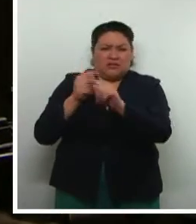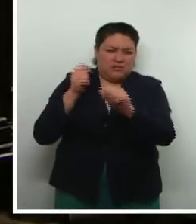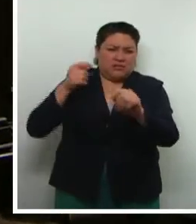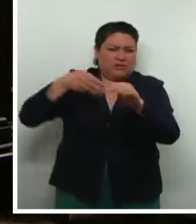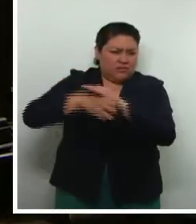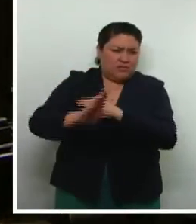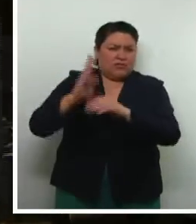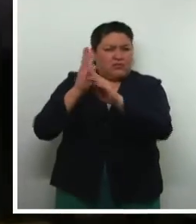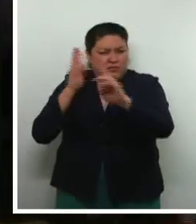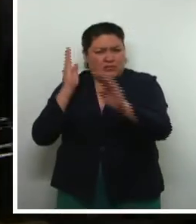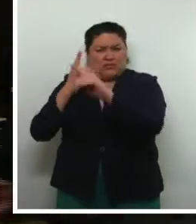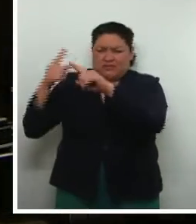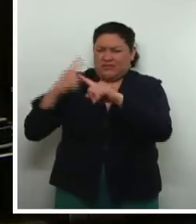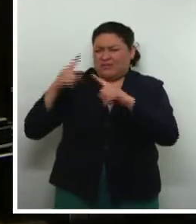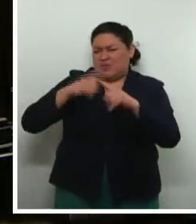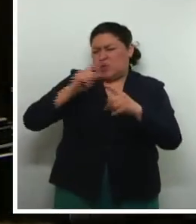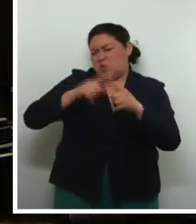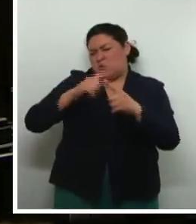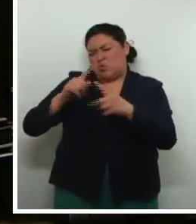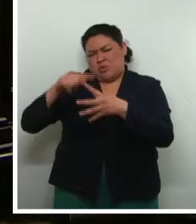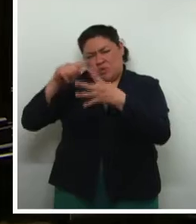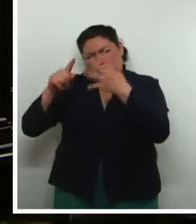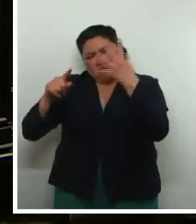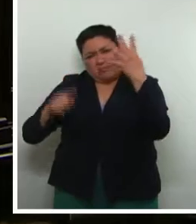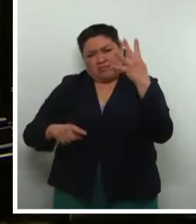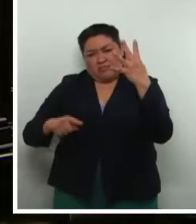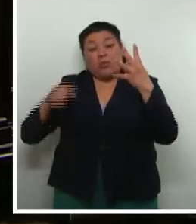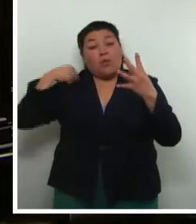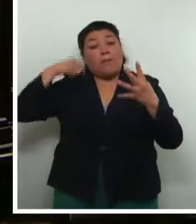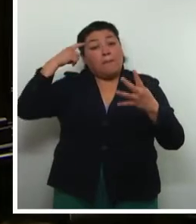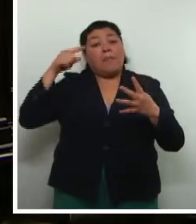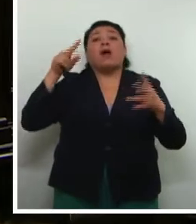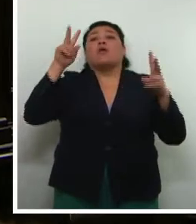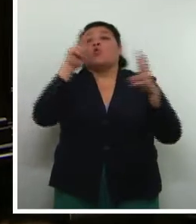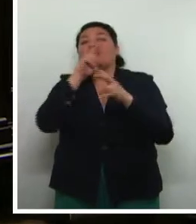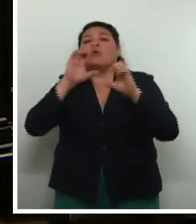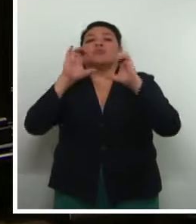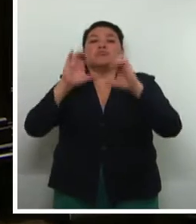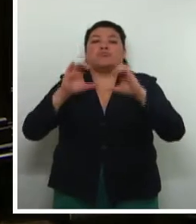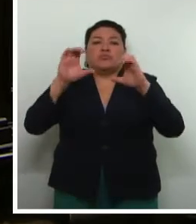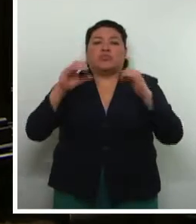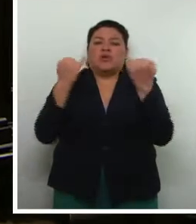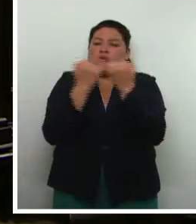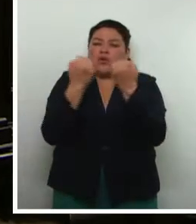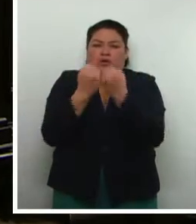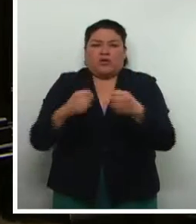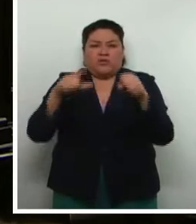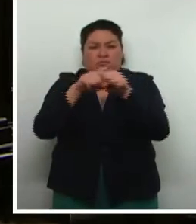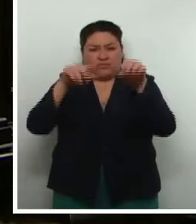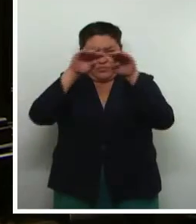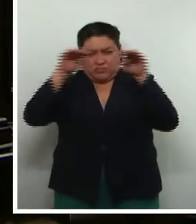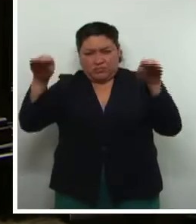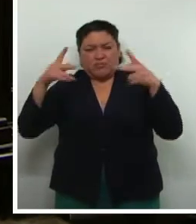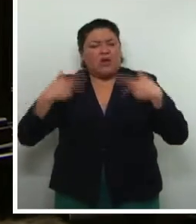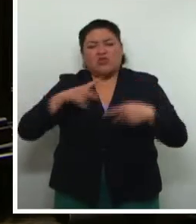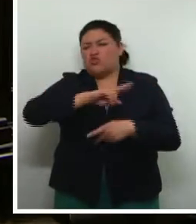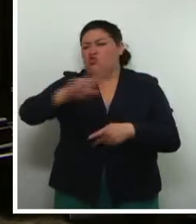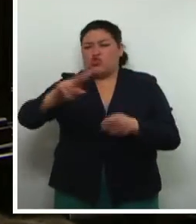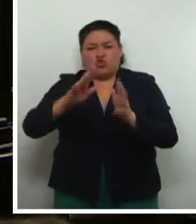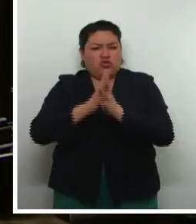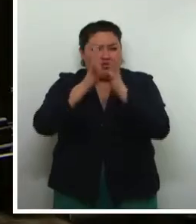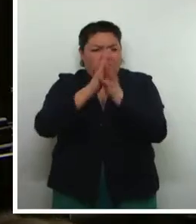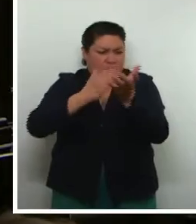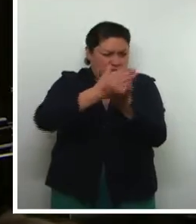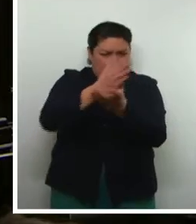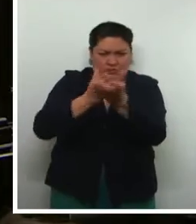necesidades sociales y ambientales bajo los principios de equidad social, igualdad, accesibilidad, diseño